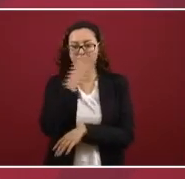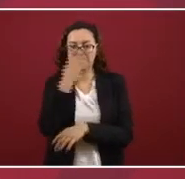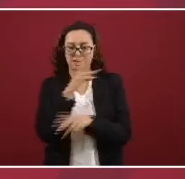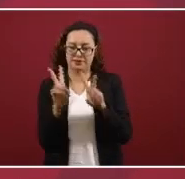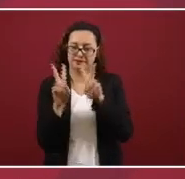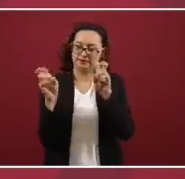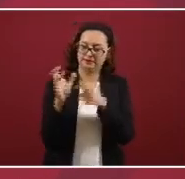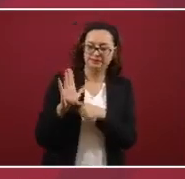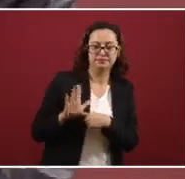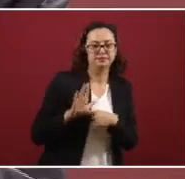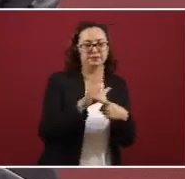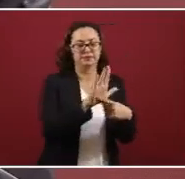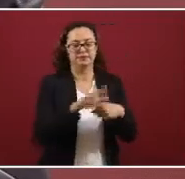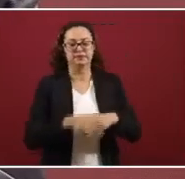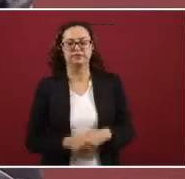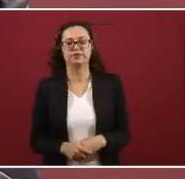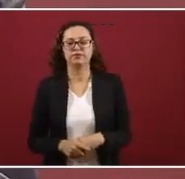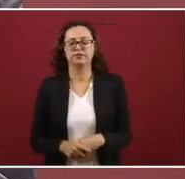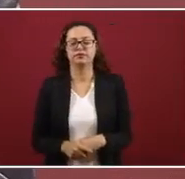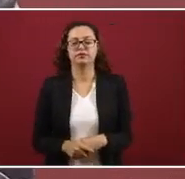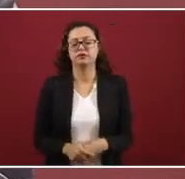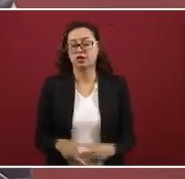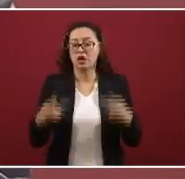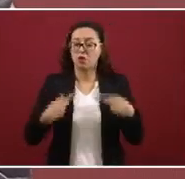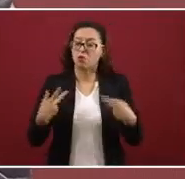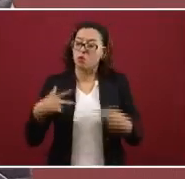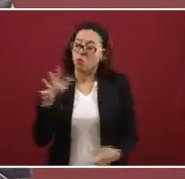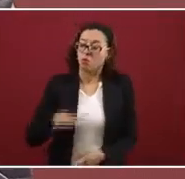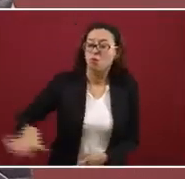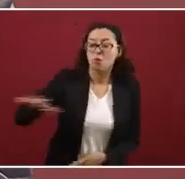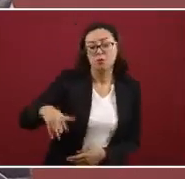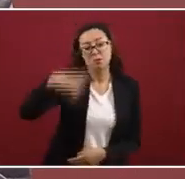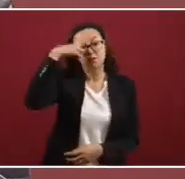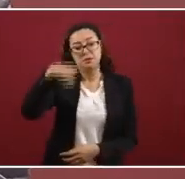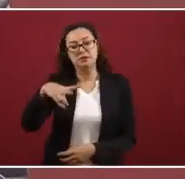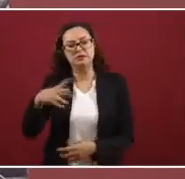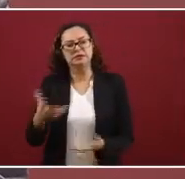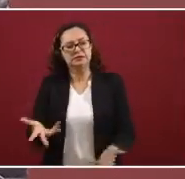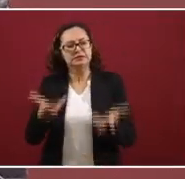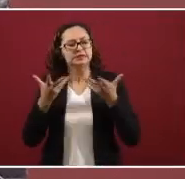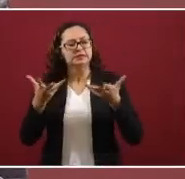Dice: el pueblo de México tiene hambre y sed de justicia.